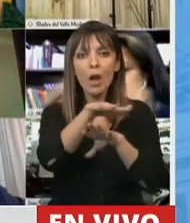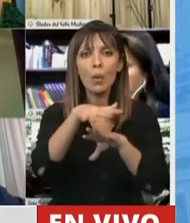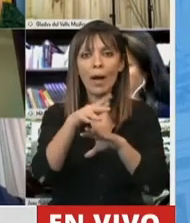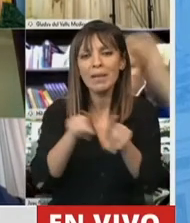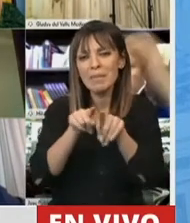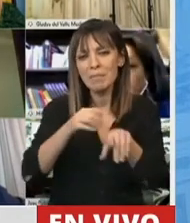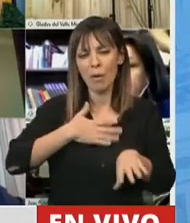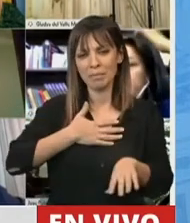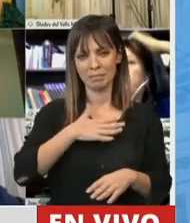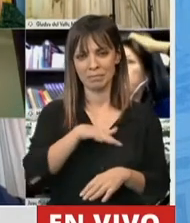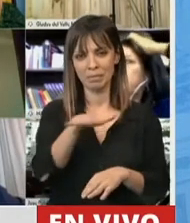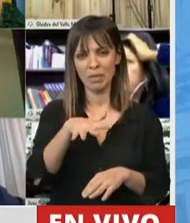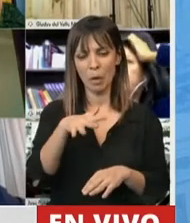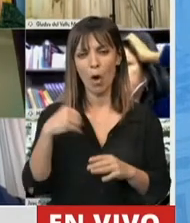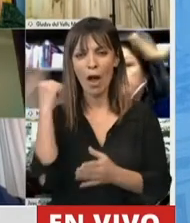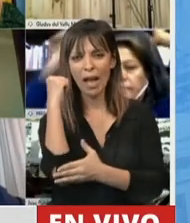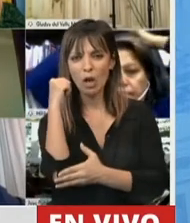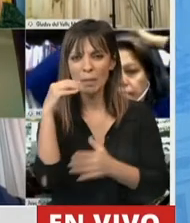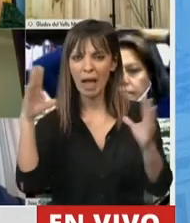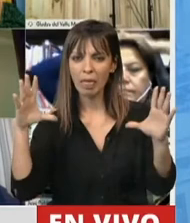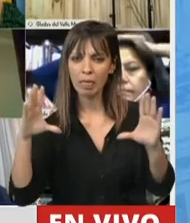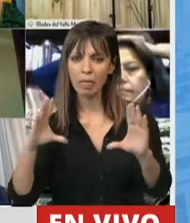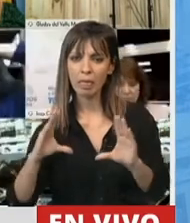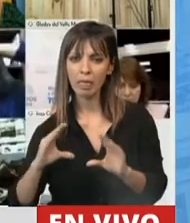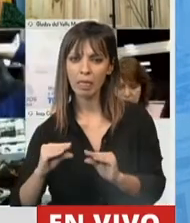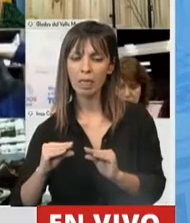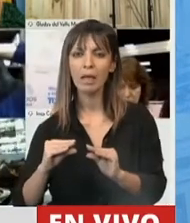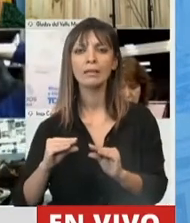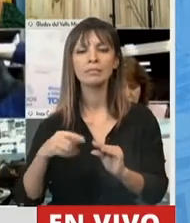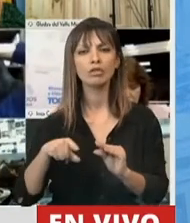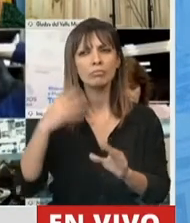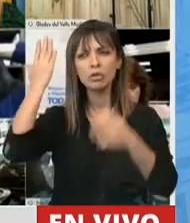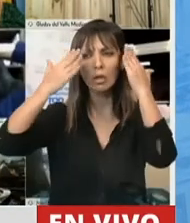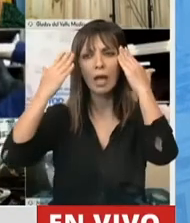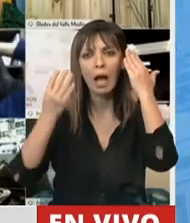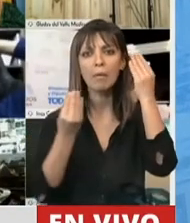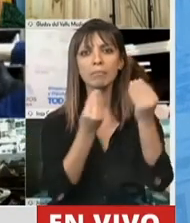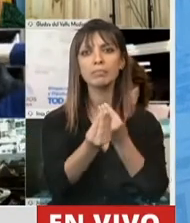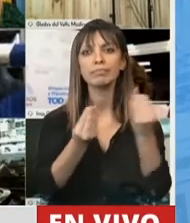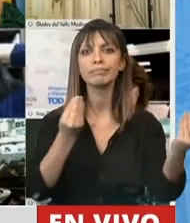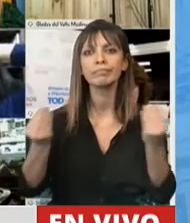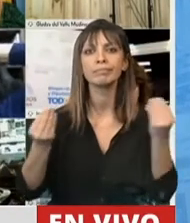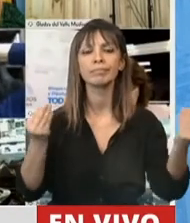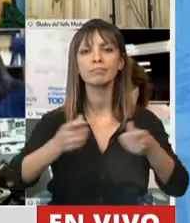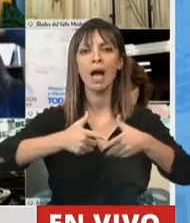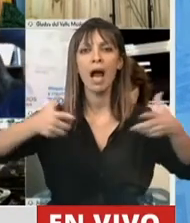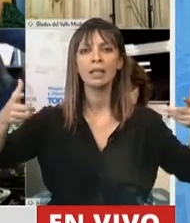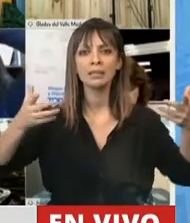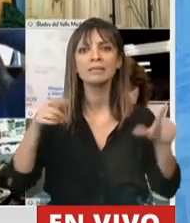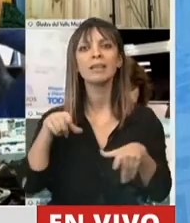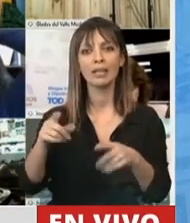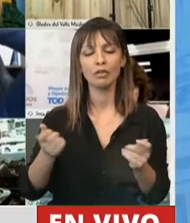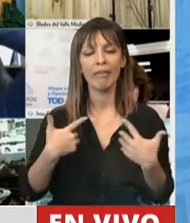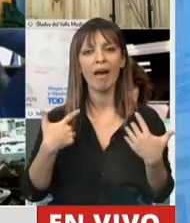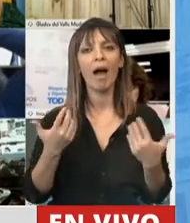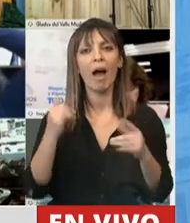nuestro, que tiene la economía muy deprimida y donde soñamos generar fuentes de trabajo, esto genera una verdadera